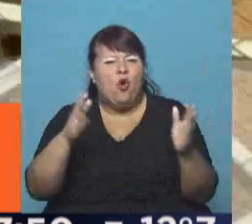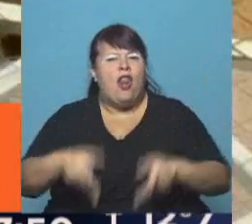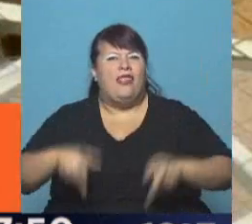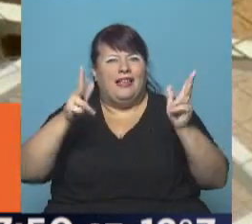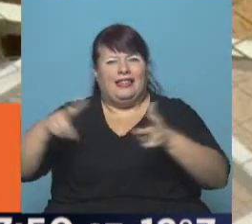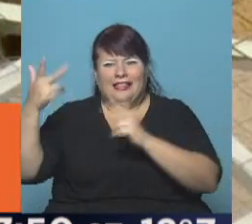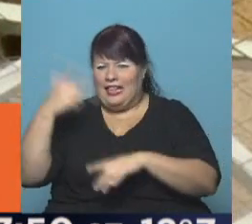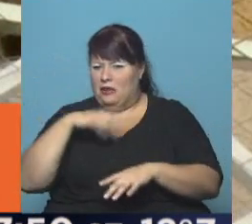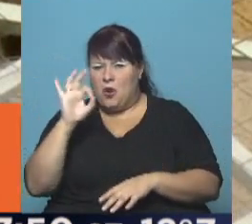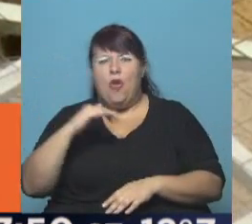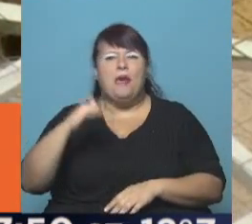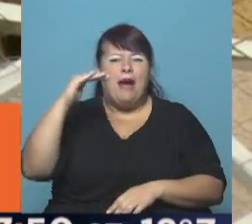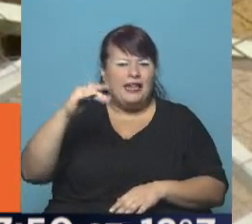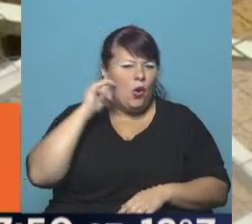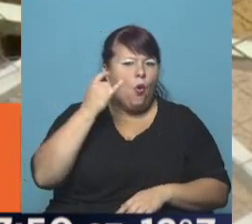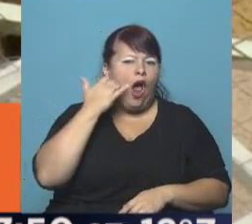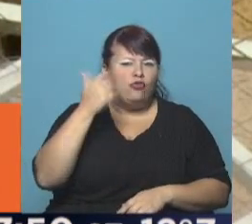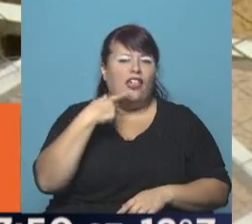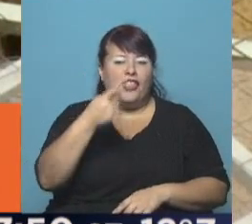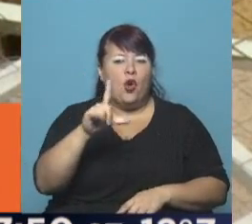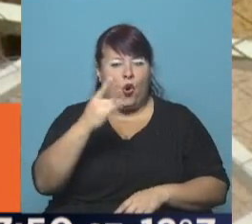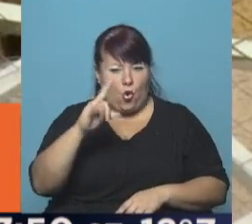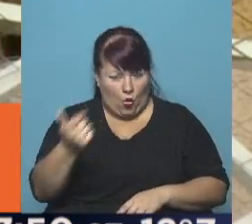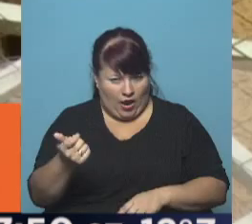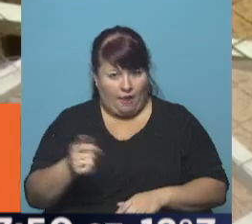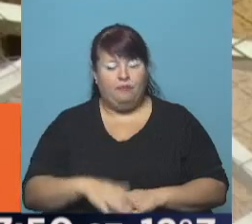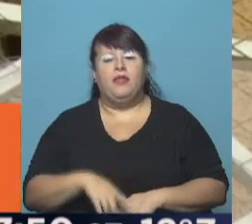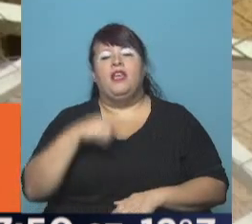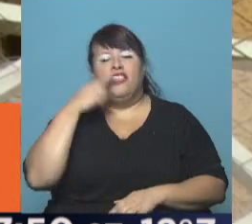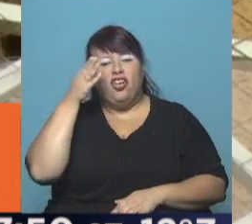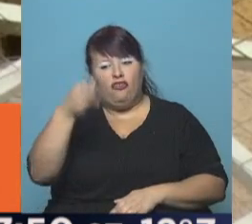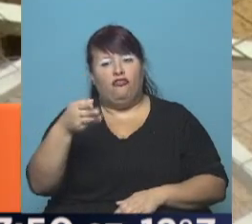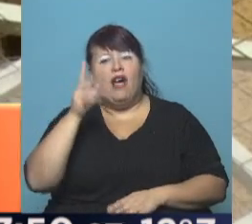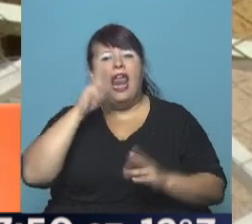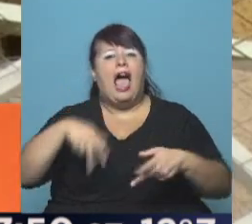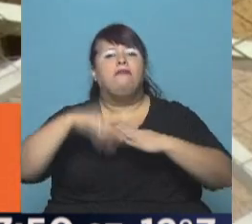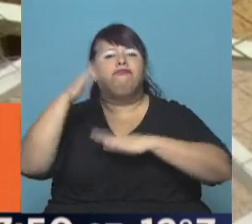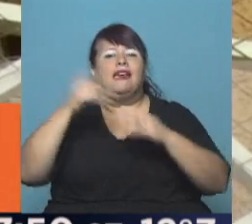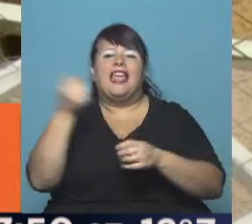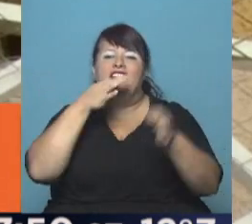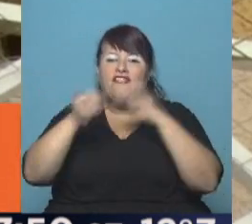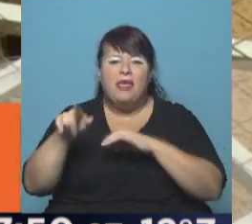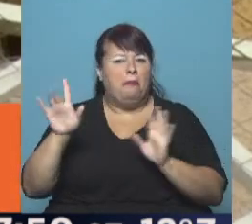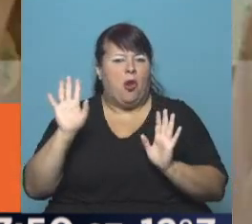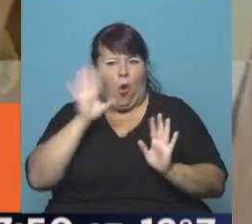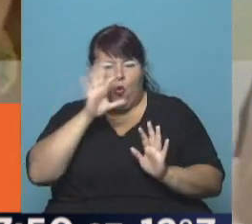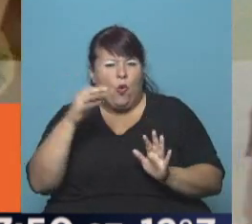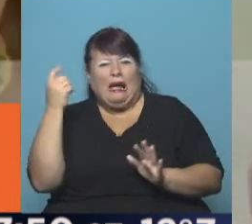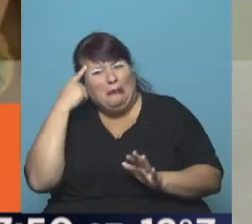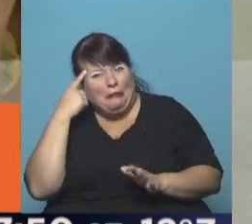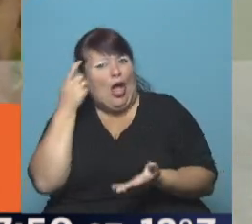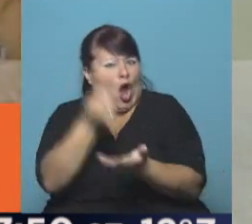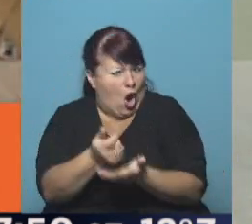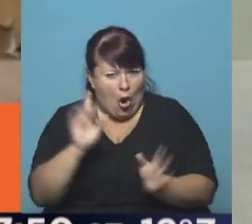no tengo ningún departamento en Guarulla, declaró Lula. Admitió que visitó el triplex porque la constructora quería vendérselo, pero nunca tuvo la